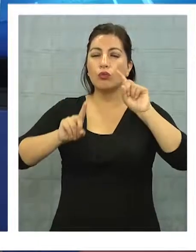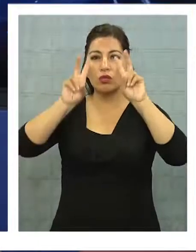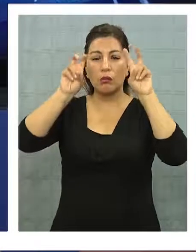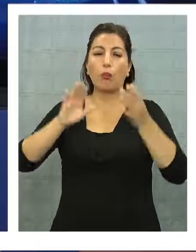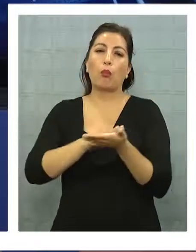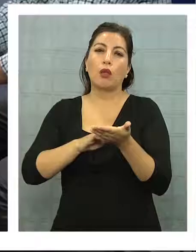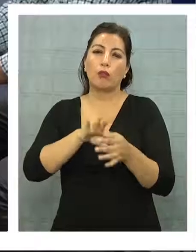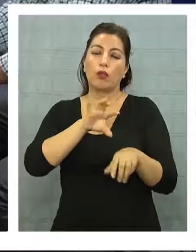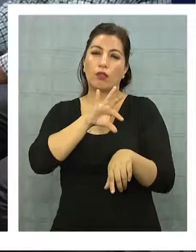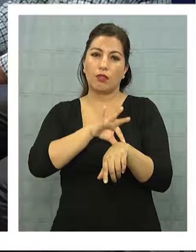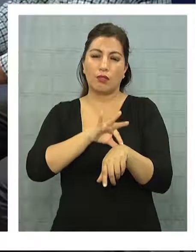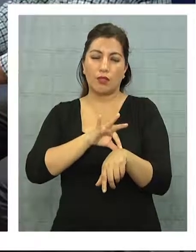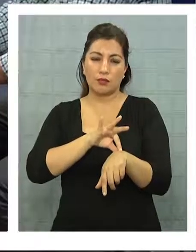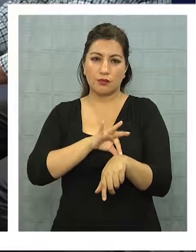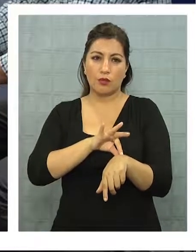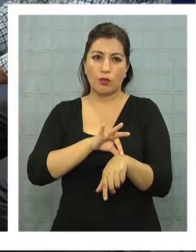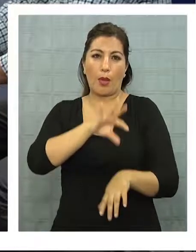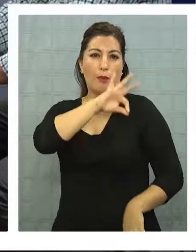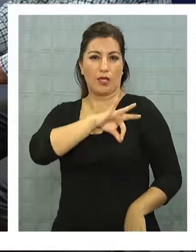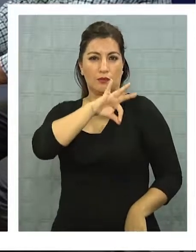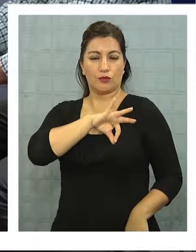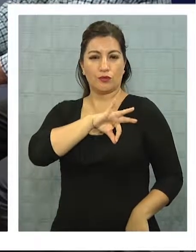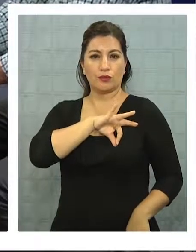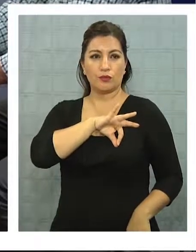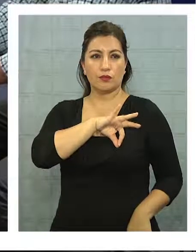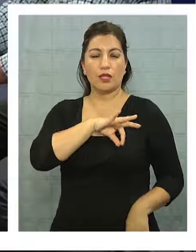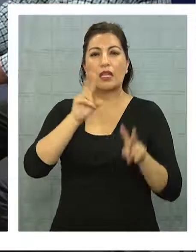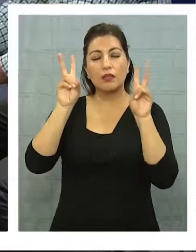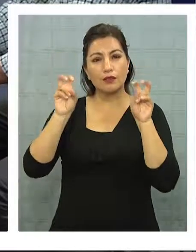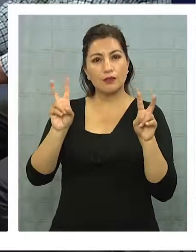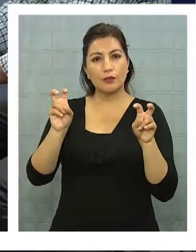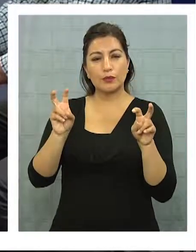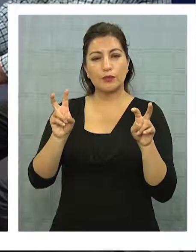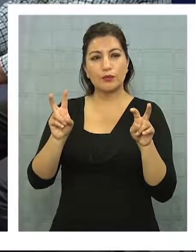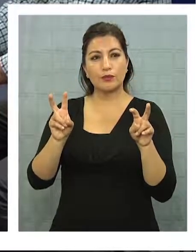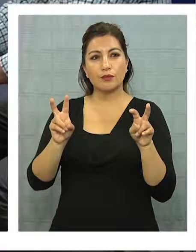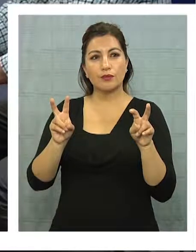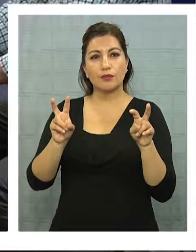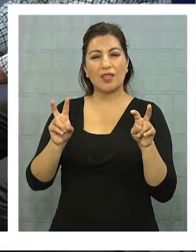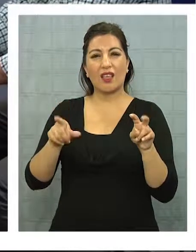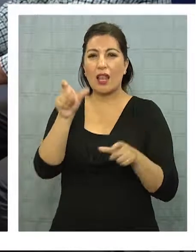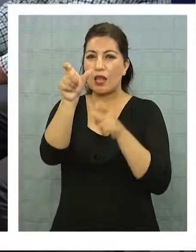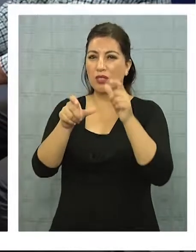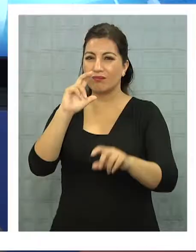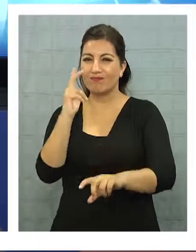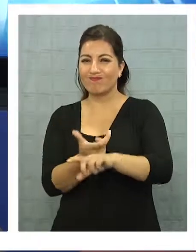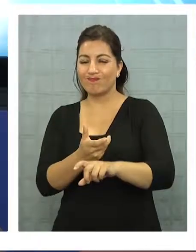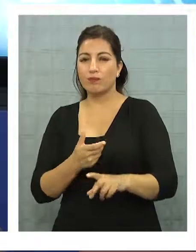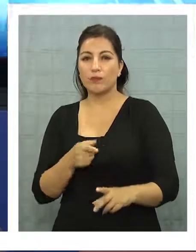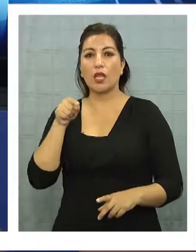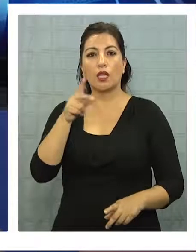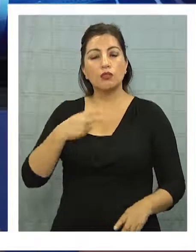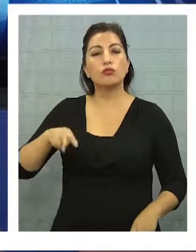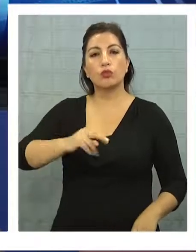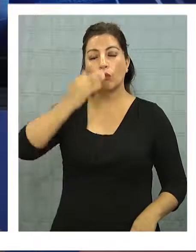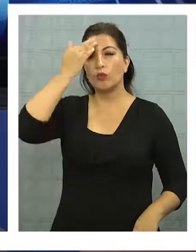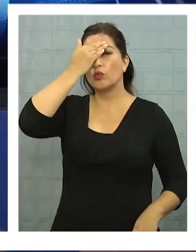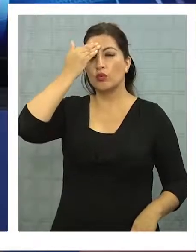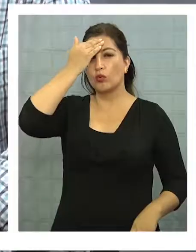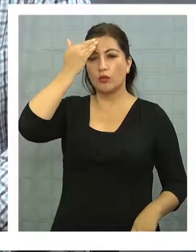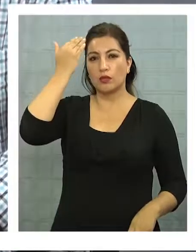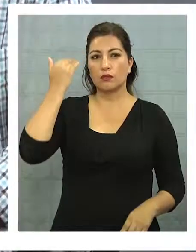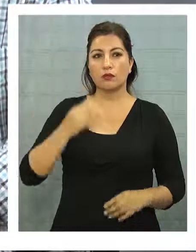de la salud, como el tema de las pensiones, como el tema de la delincuencia, que ciertamente preocupa a mucho más gente de lo que